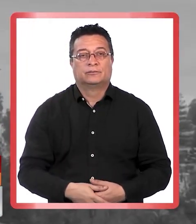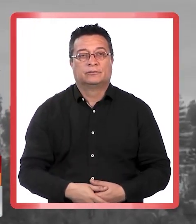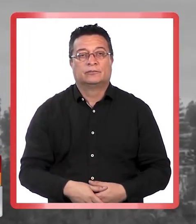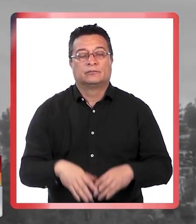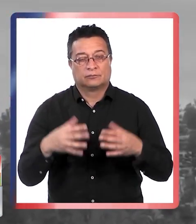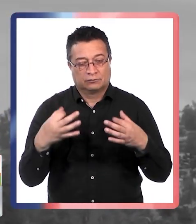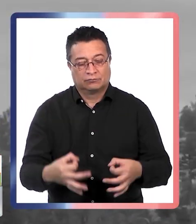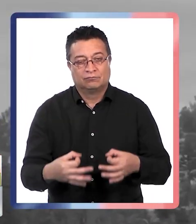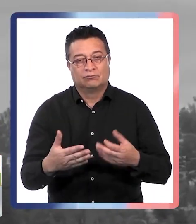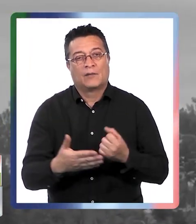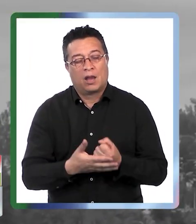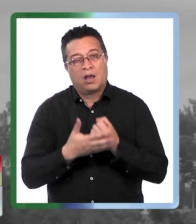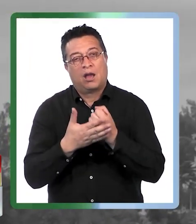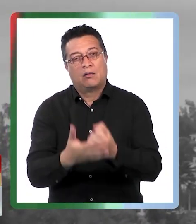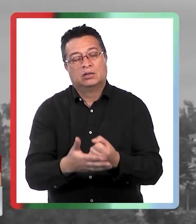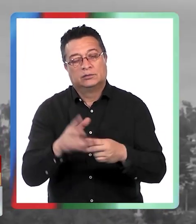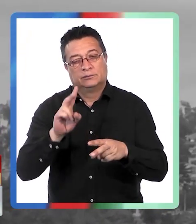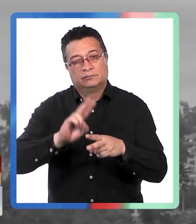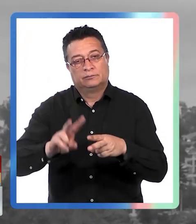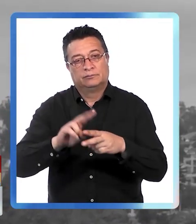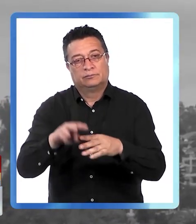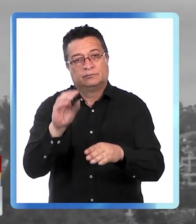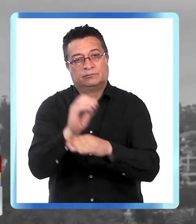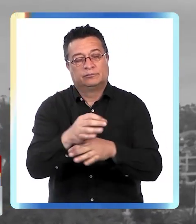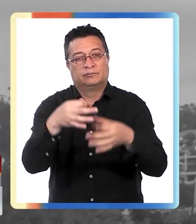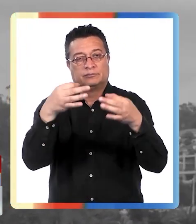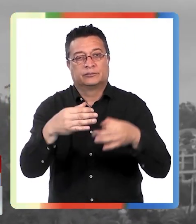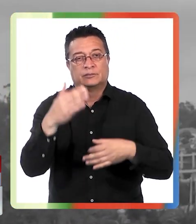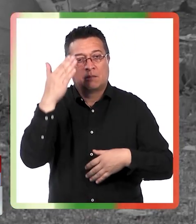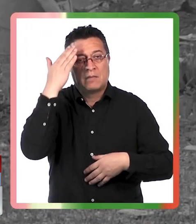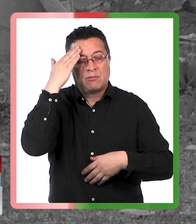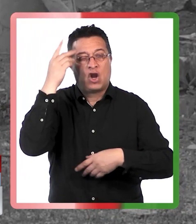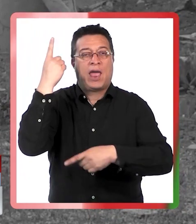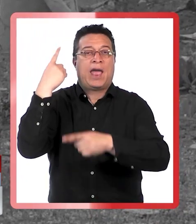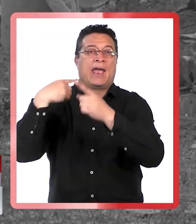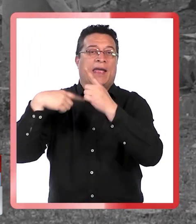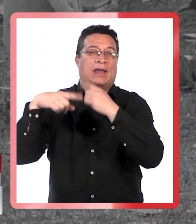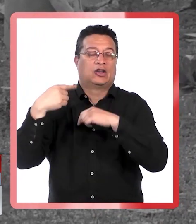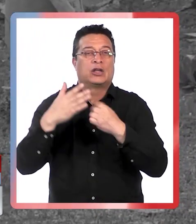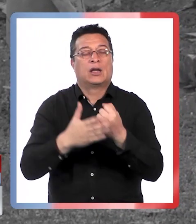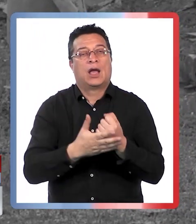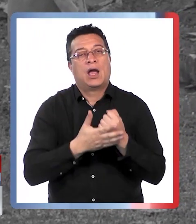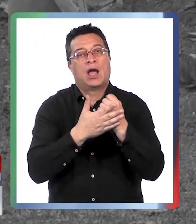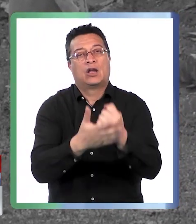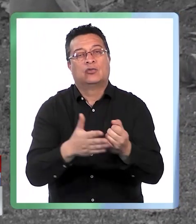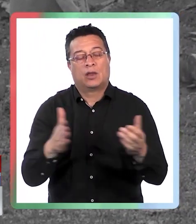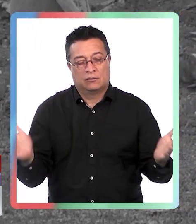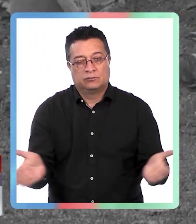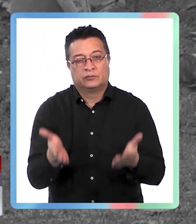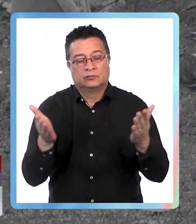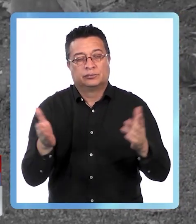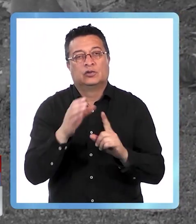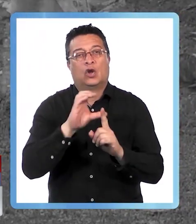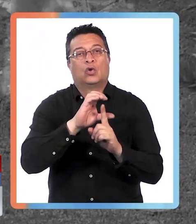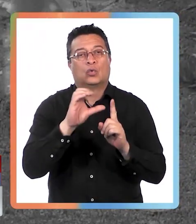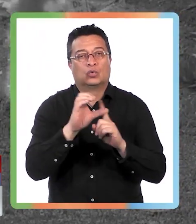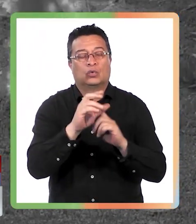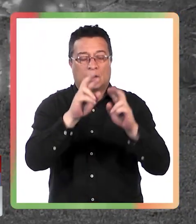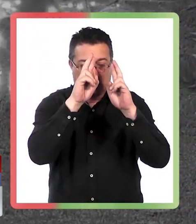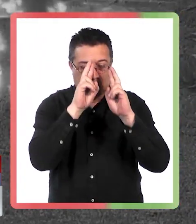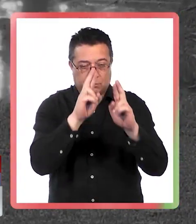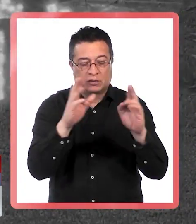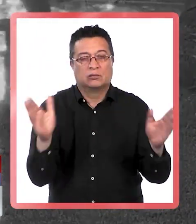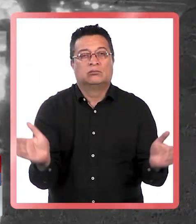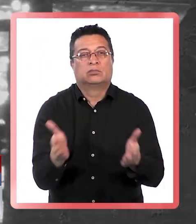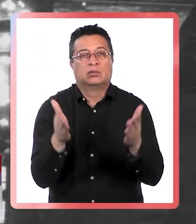constituyan un aporte para la reparación simbólica y la memoria histórica y que colaboren con el fomento de una cultura de respeto y